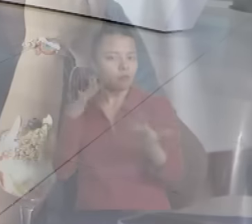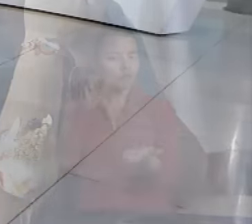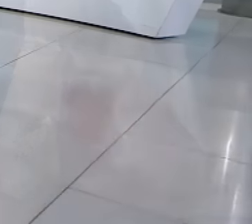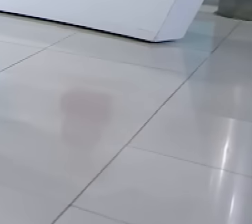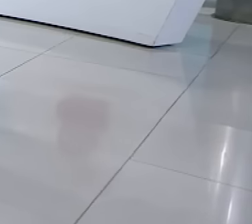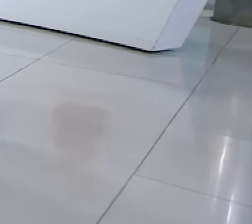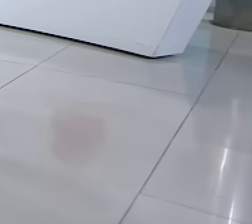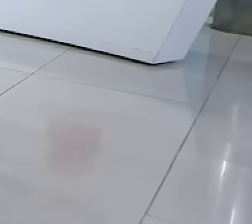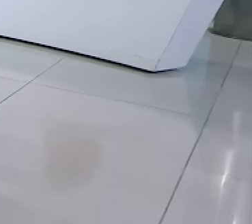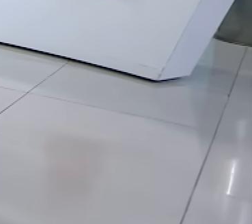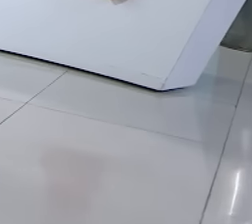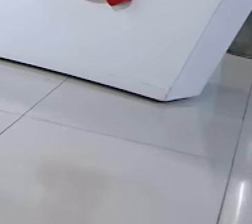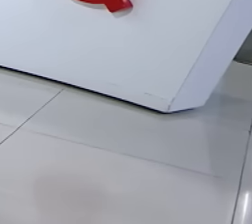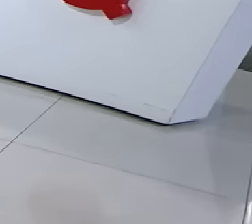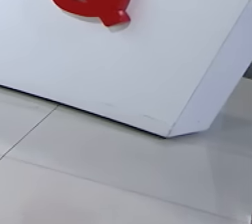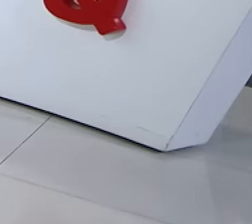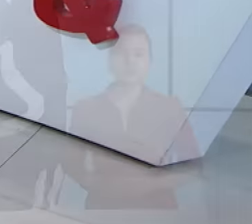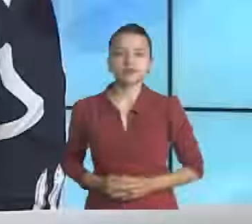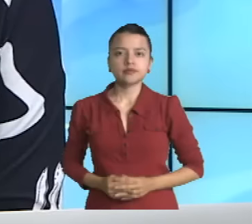buenas.